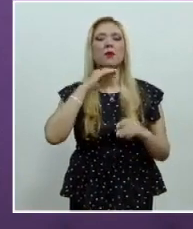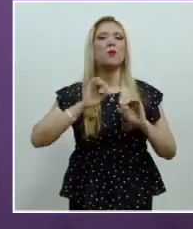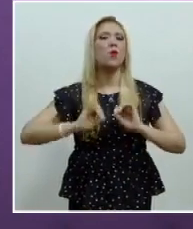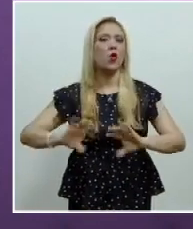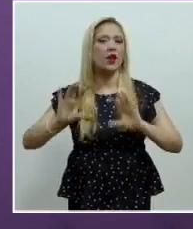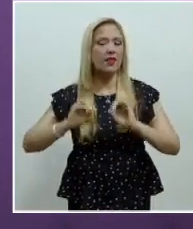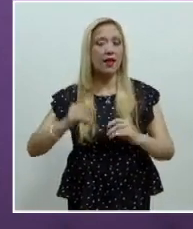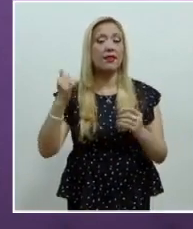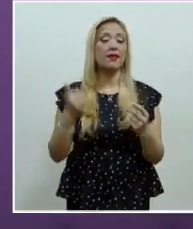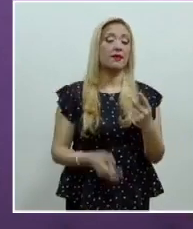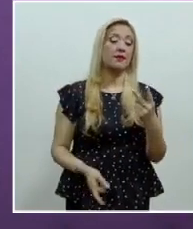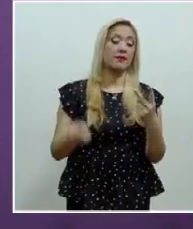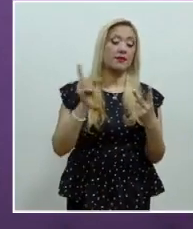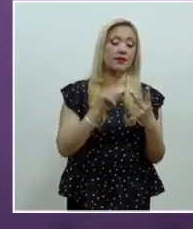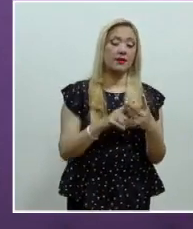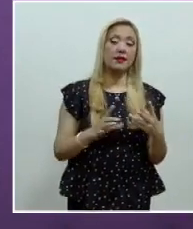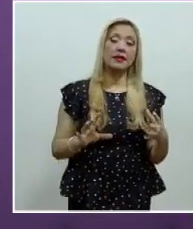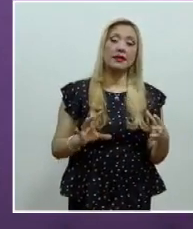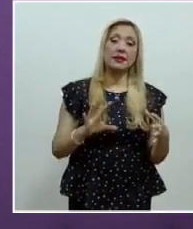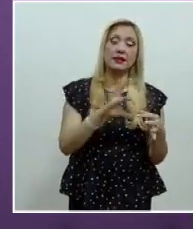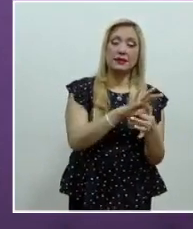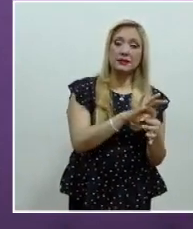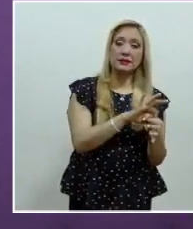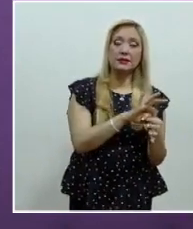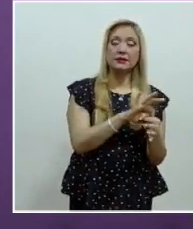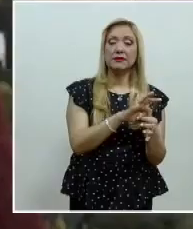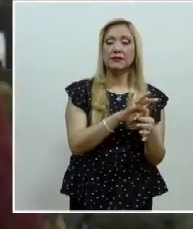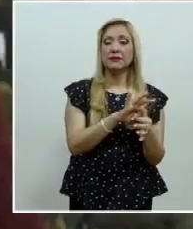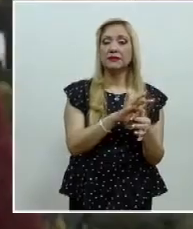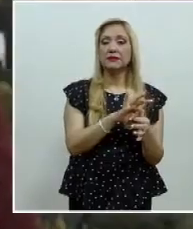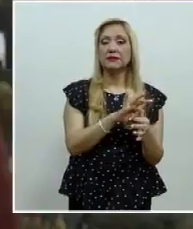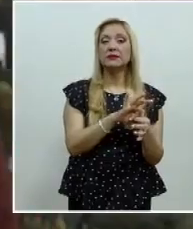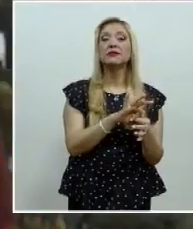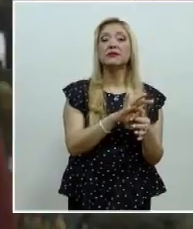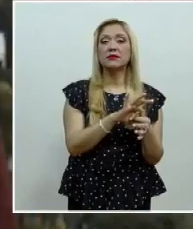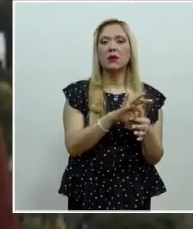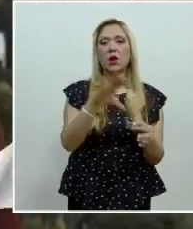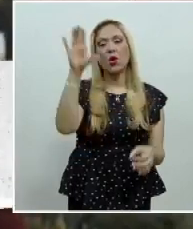diría en complemento a este peor enemigo, el peor enemigo es el